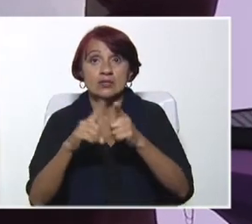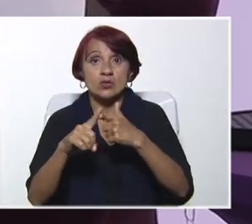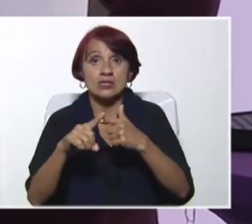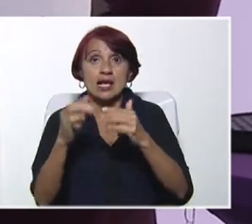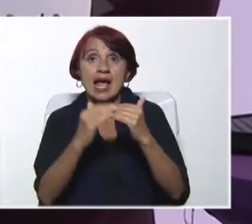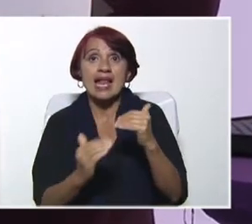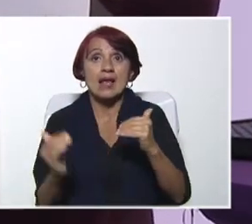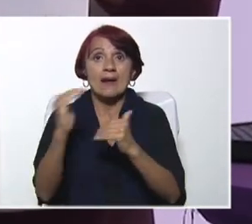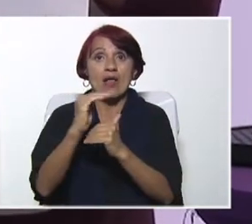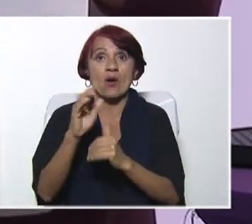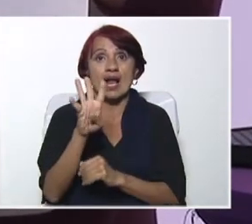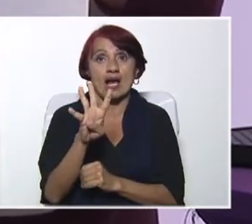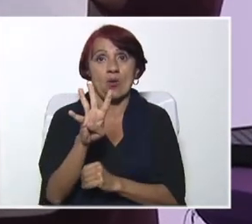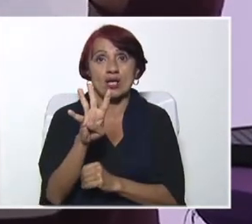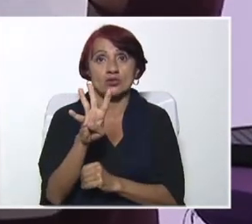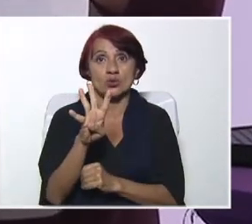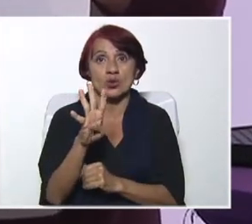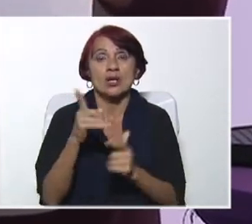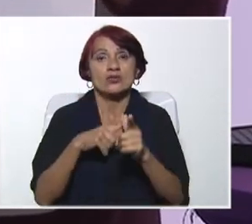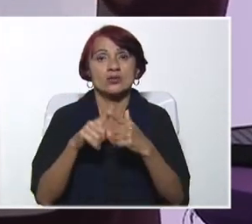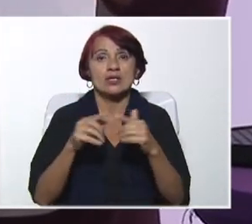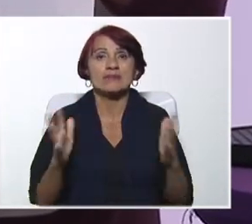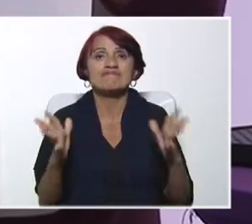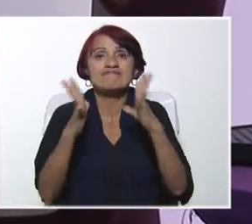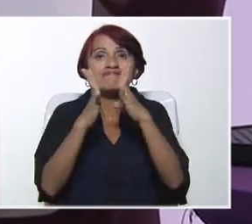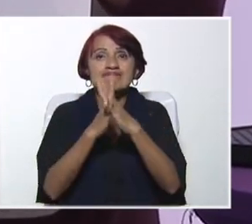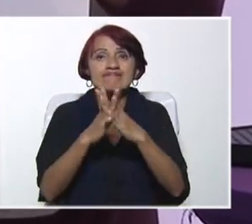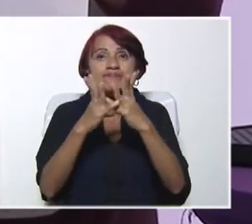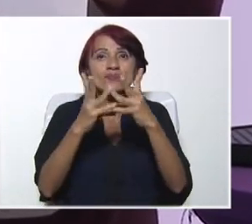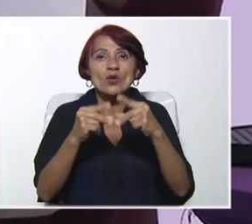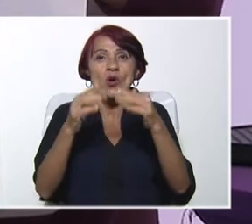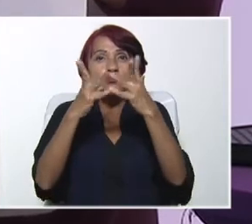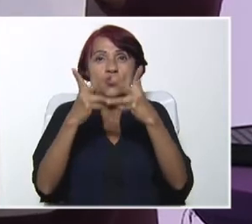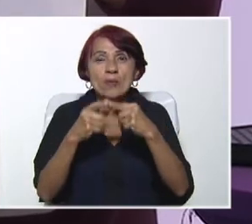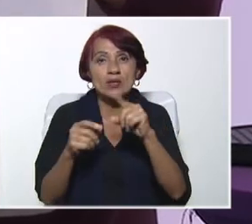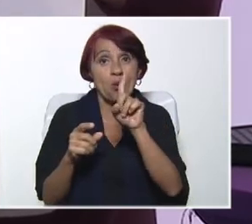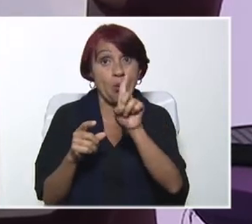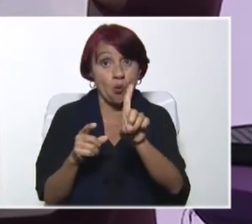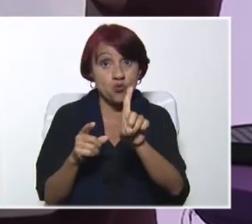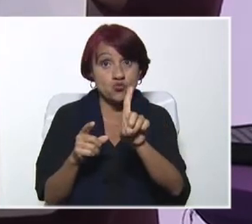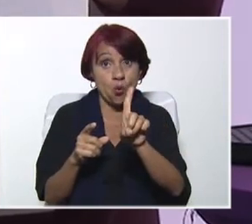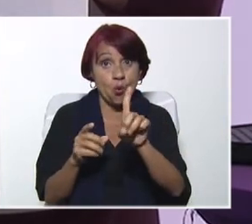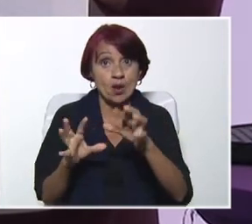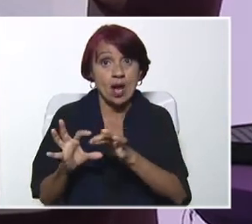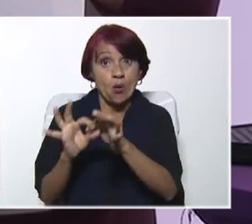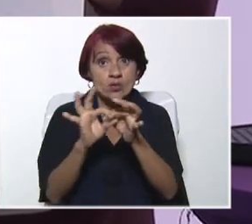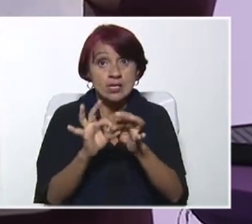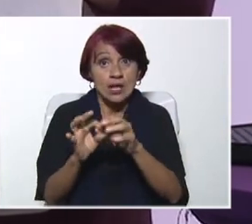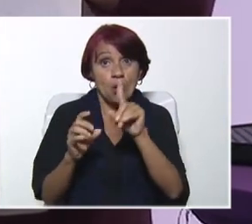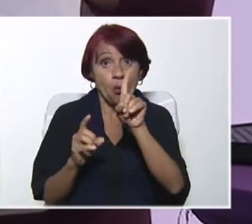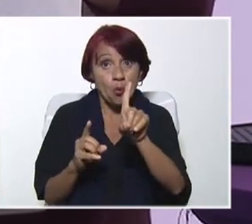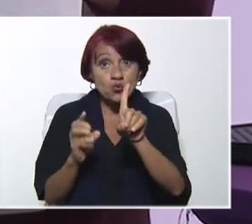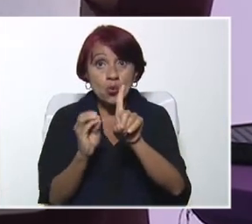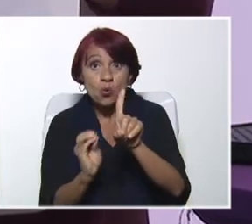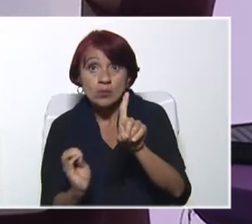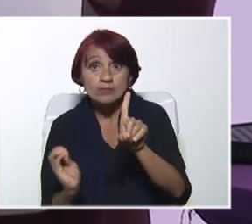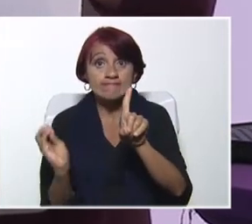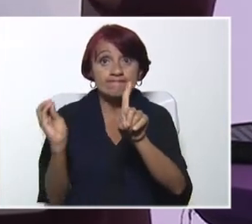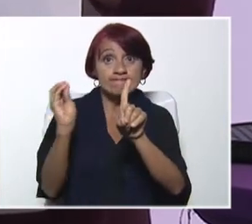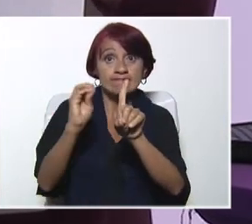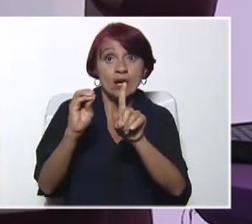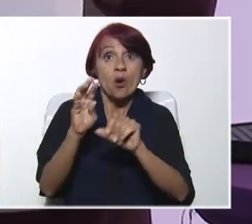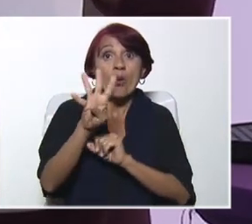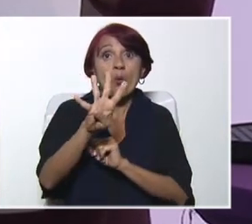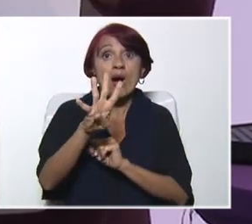a la 4, cuando lo representamos en número, colocamos el número 1, que es la unidad, y agregamos